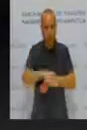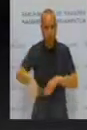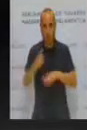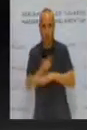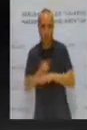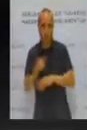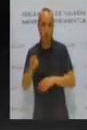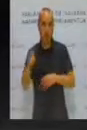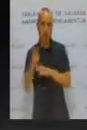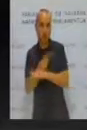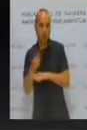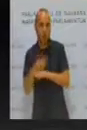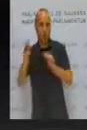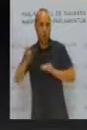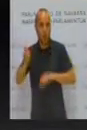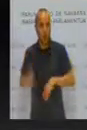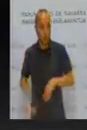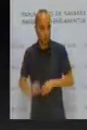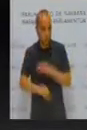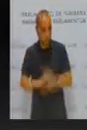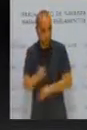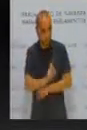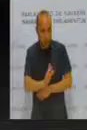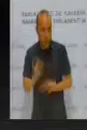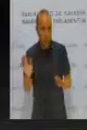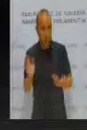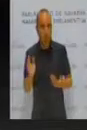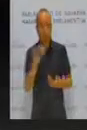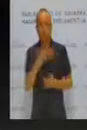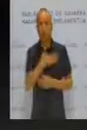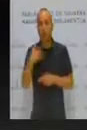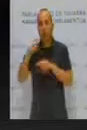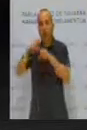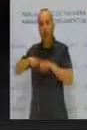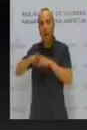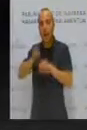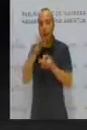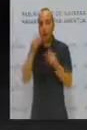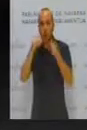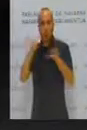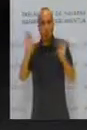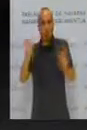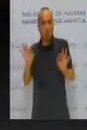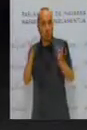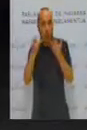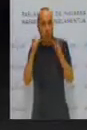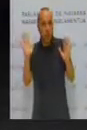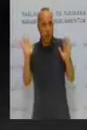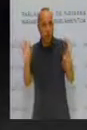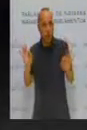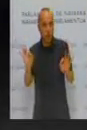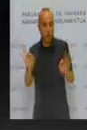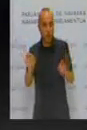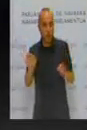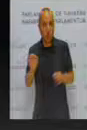hecho. Pero vayamos, si quieren ustedes, a analizar con datos fríos pero objetivos los números y, en este